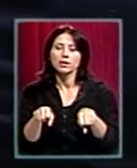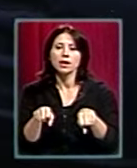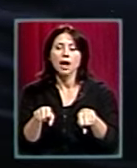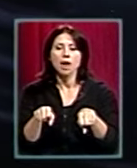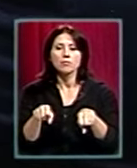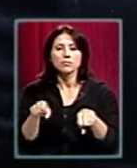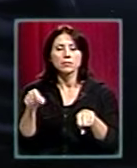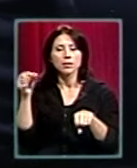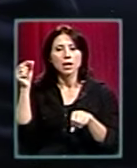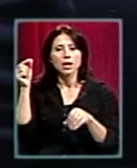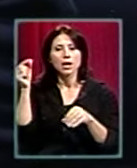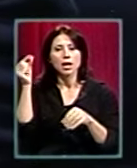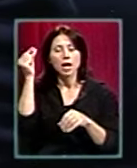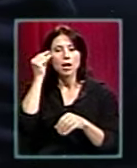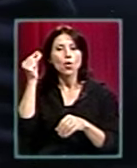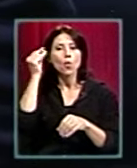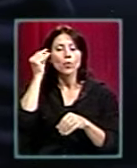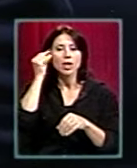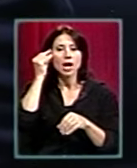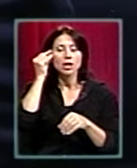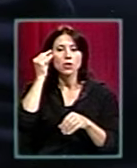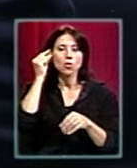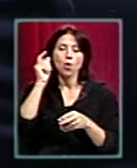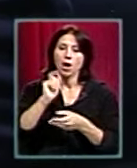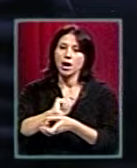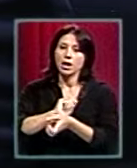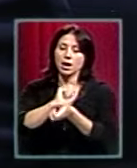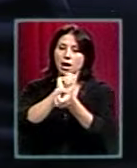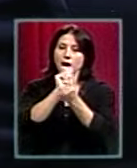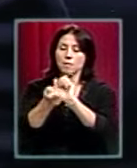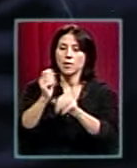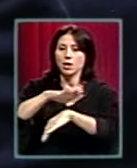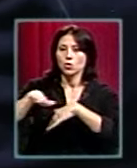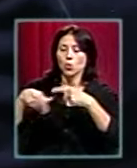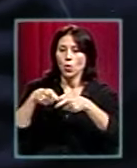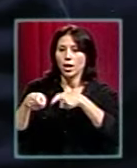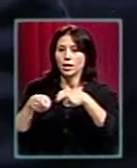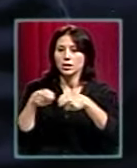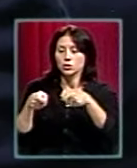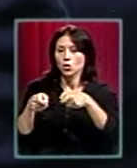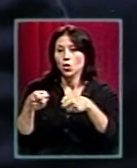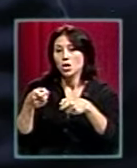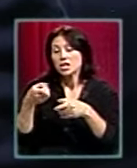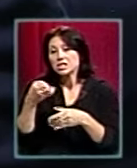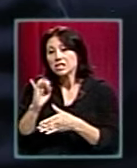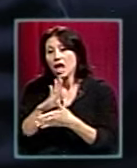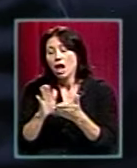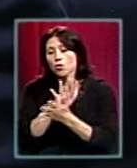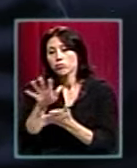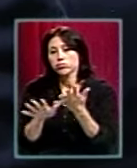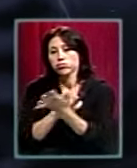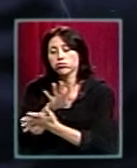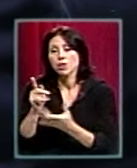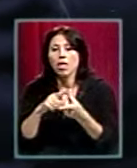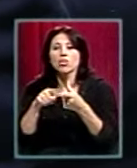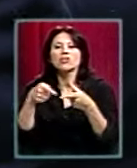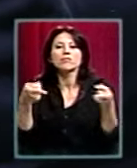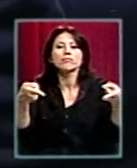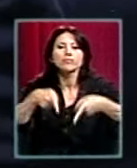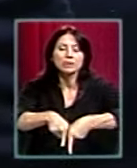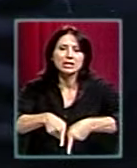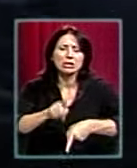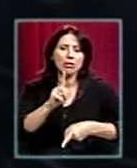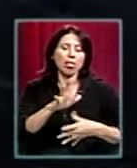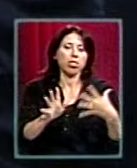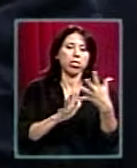el gobierno mover la batuta, y si todos los músicos desentonan, pues lo que saldría sería un ruidazal